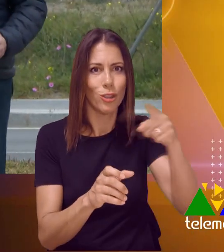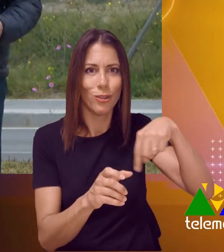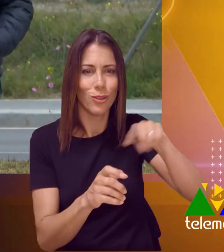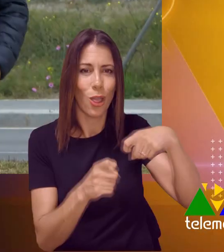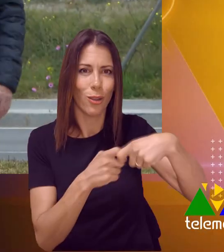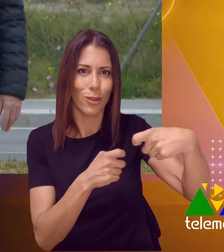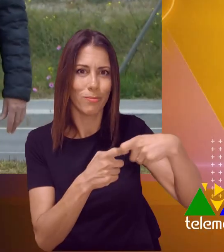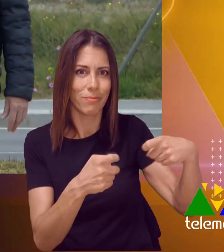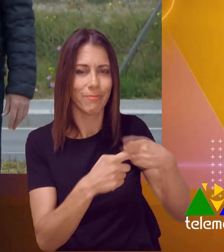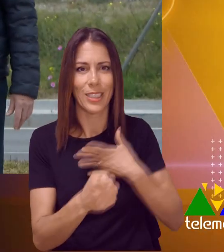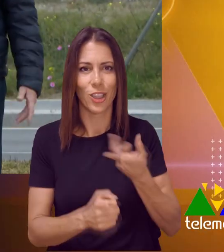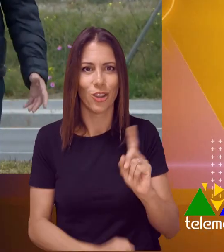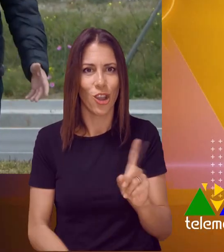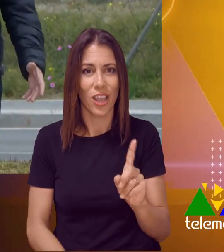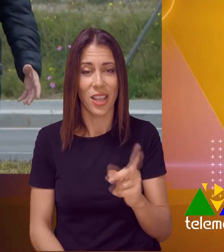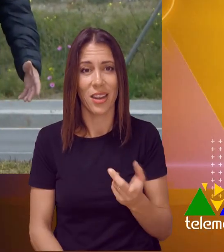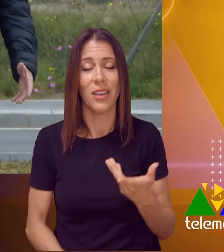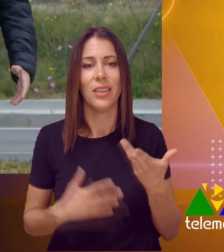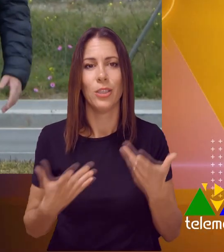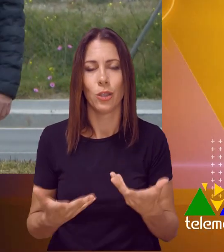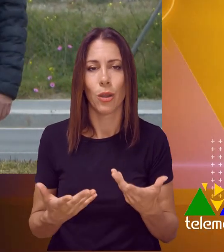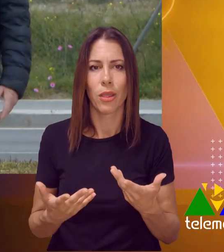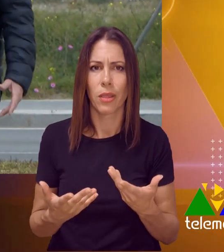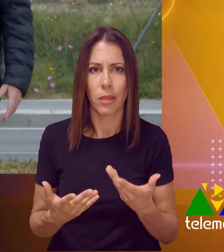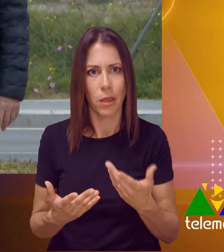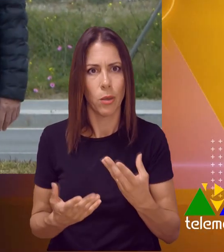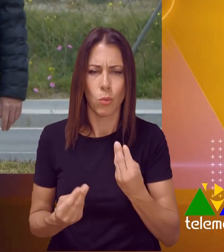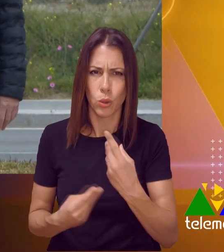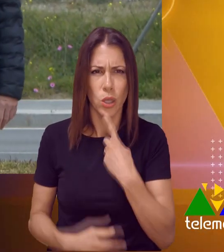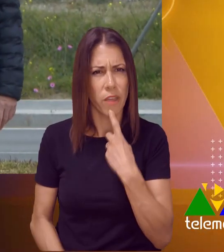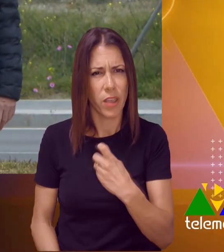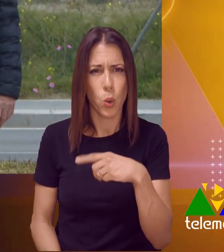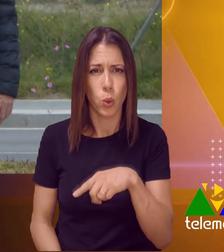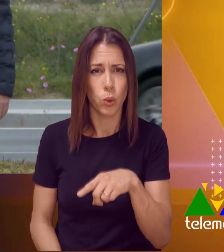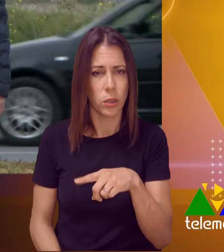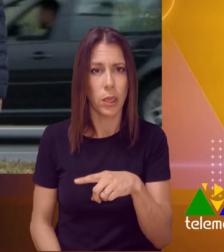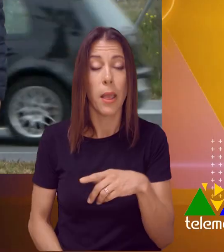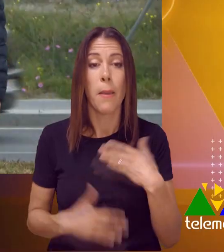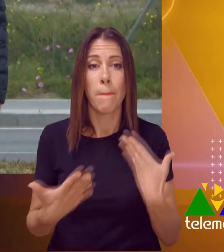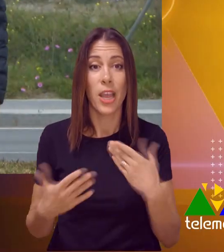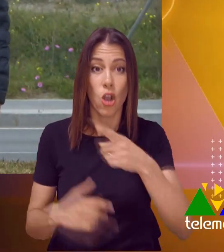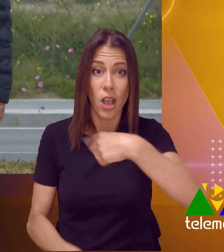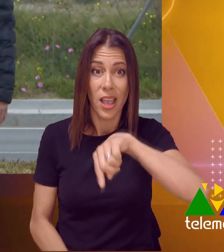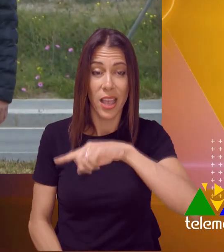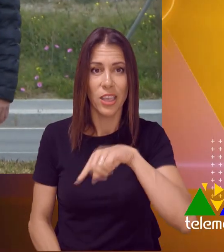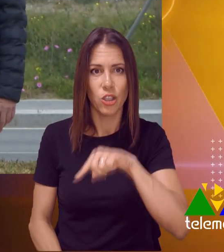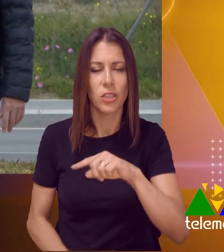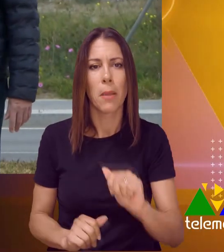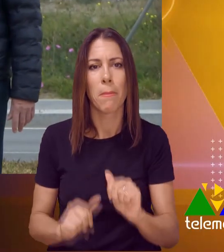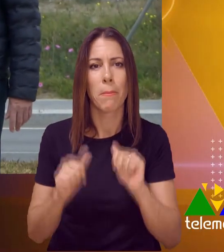se entró en aquella época. Si era mejor o era peor. Bueno, tuvieron muchas dificultades, pero sí que es verdad que ellos los que